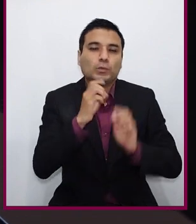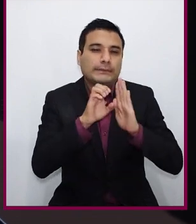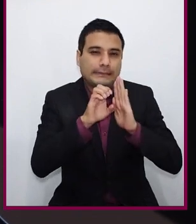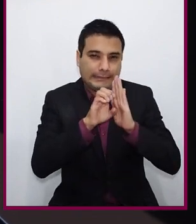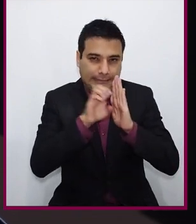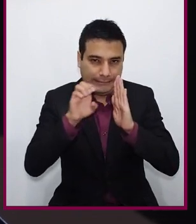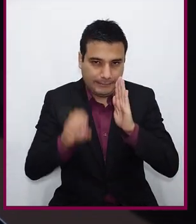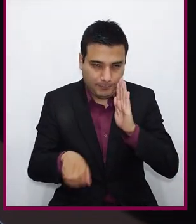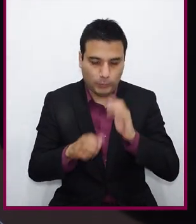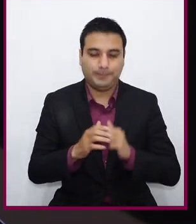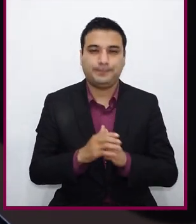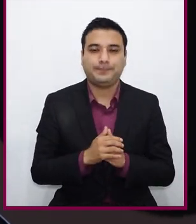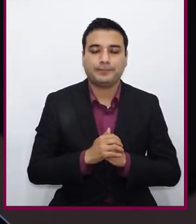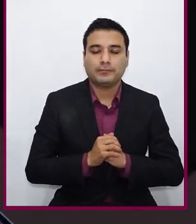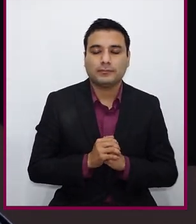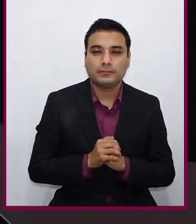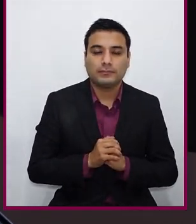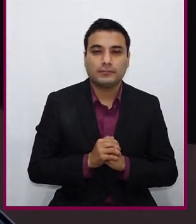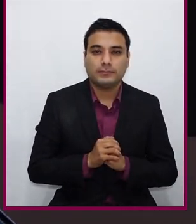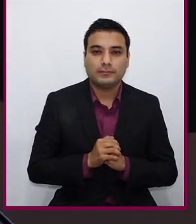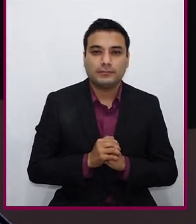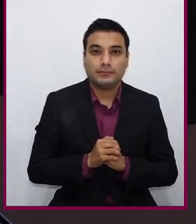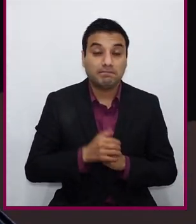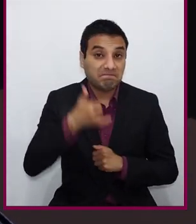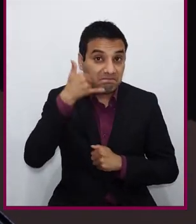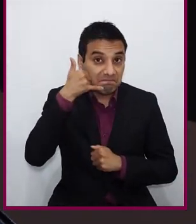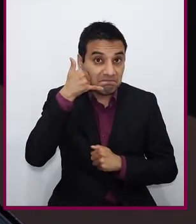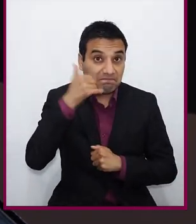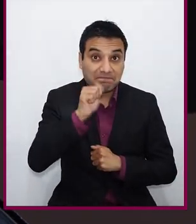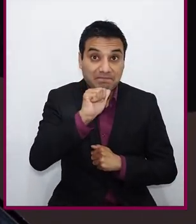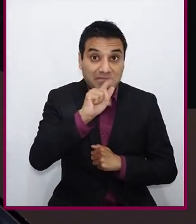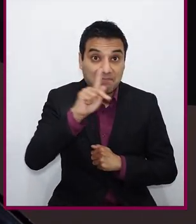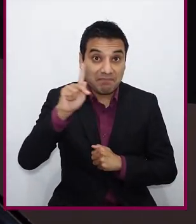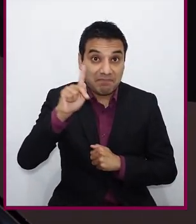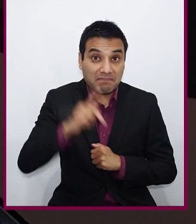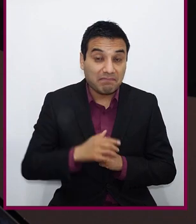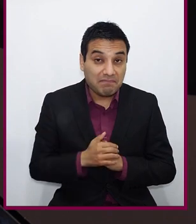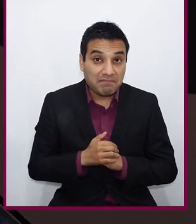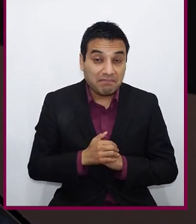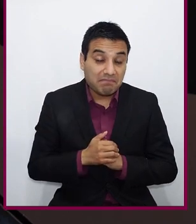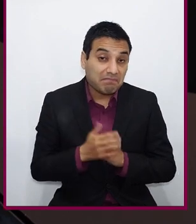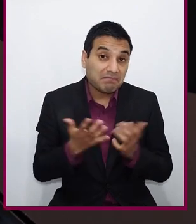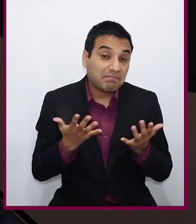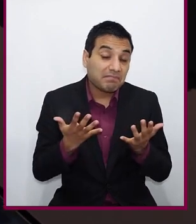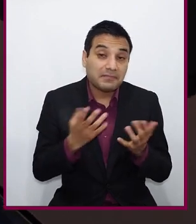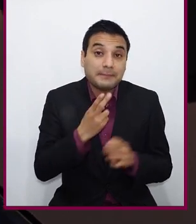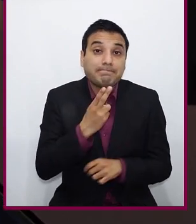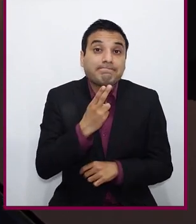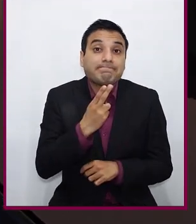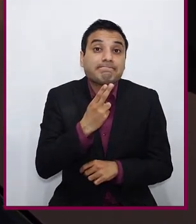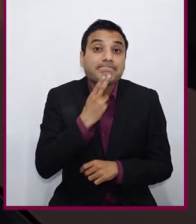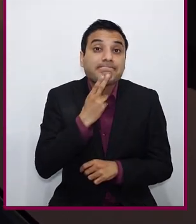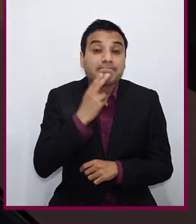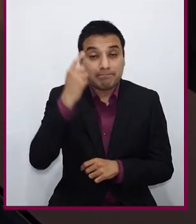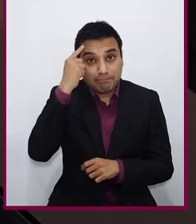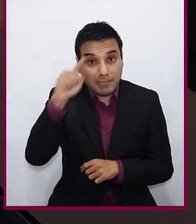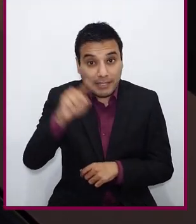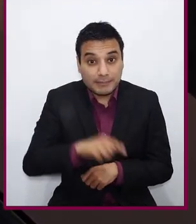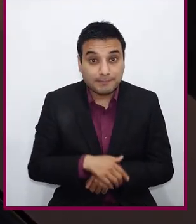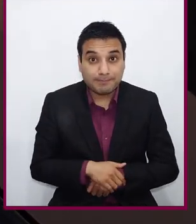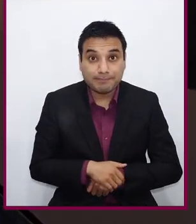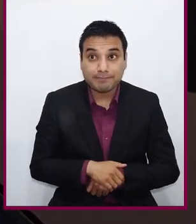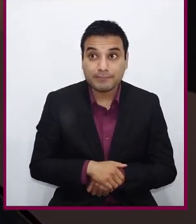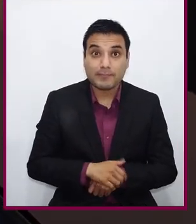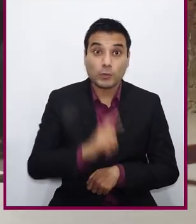que nos permite la vida diaria la mejor ahorita tengo mi luz y la quiero cambiar de color o simplemente le quiero aumentar la